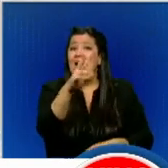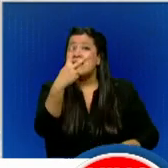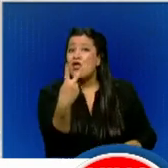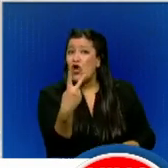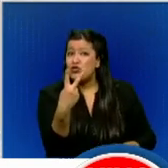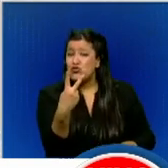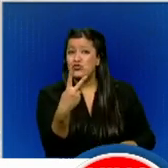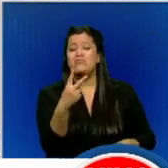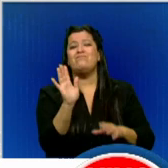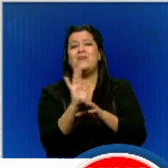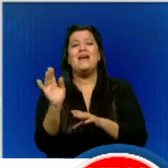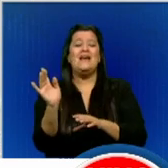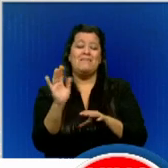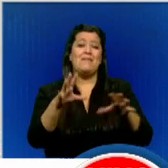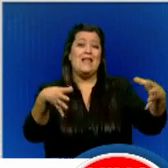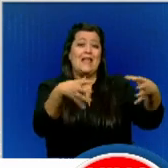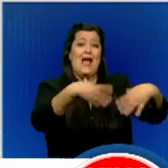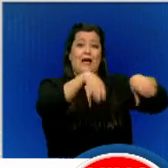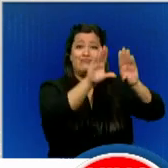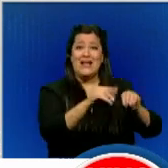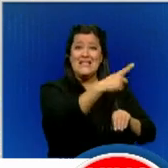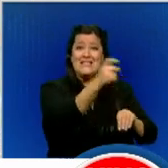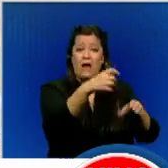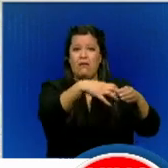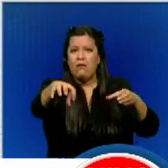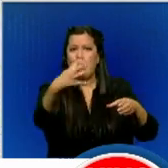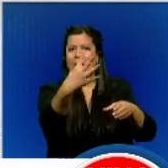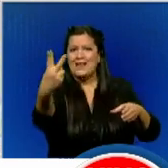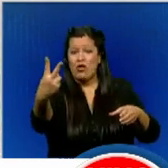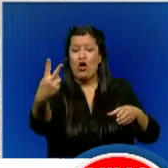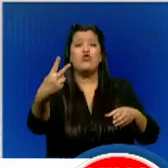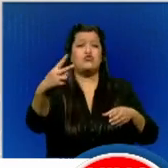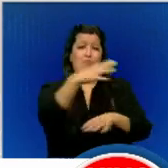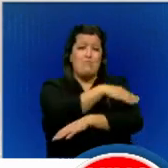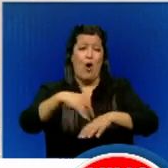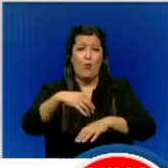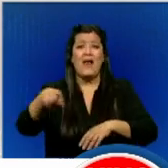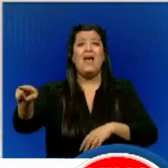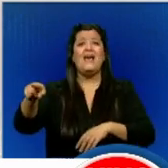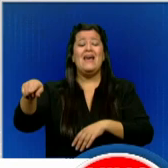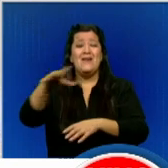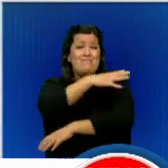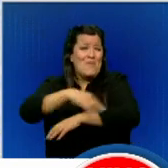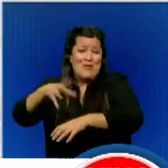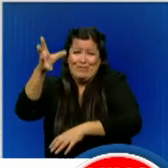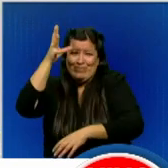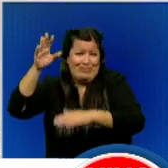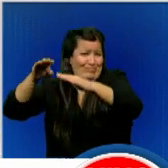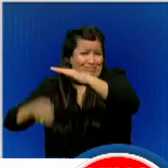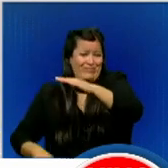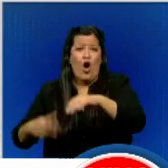sobre 100 y de indigencia 11 sobre 100 la canasta